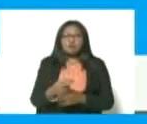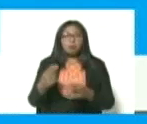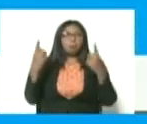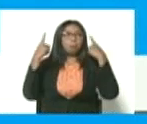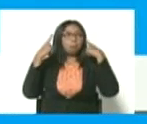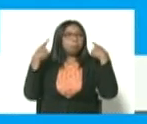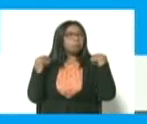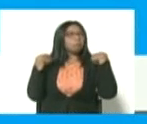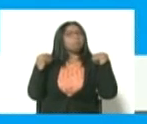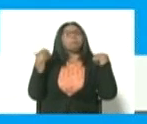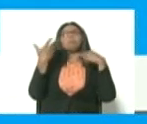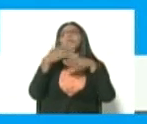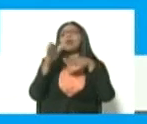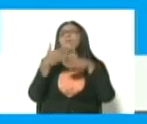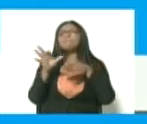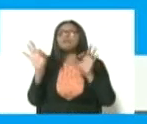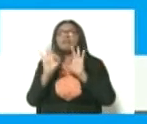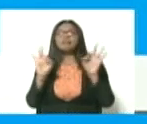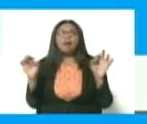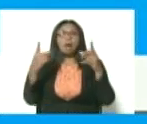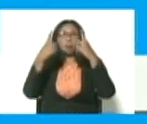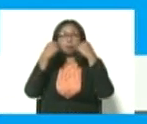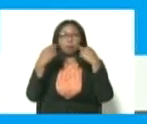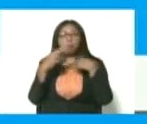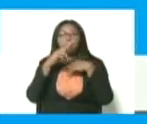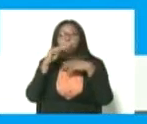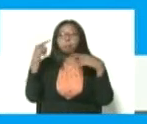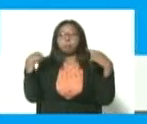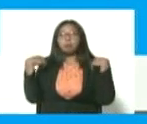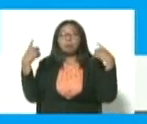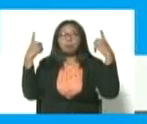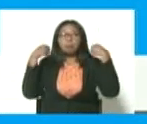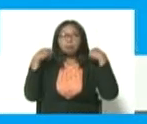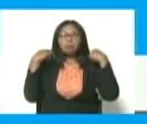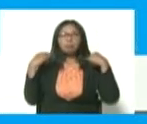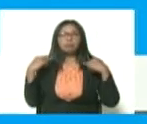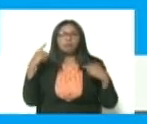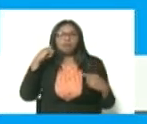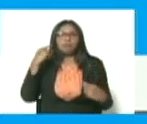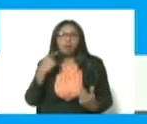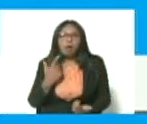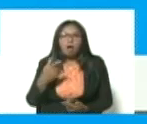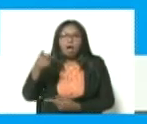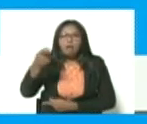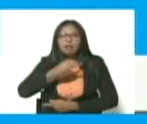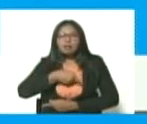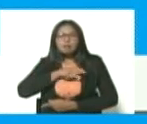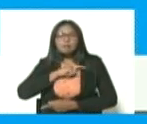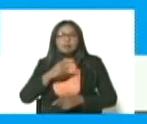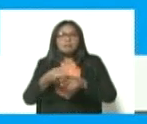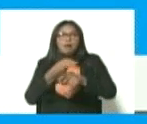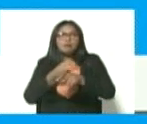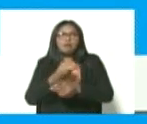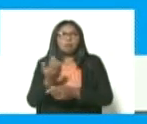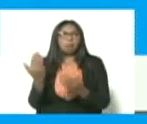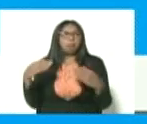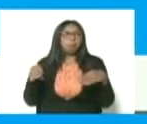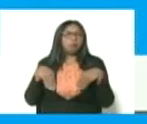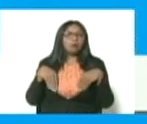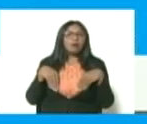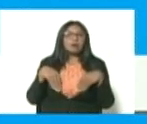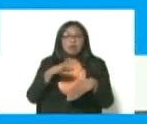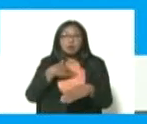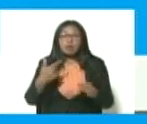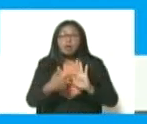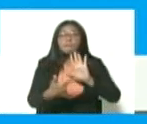sordos, se hace el ciego, se hace el mudo, se hace el sordo, el gobierno de España. Pruebas, ¿quieren